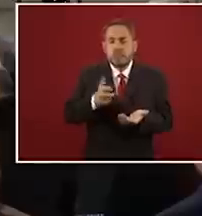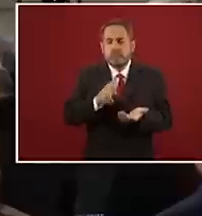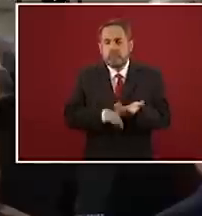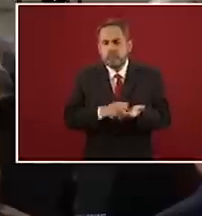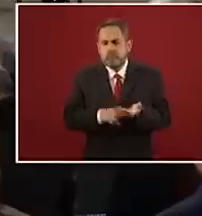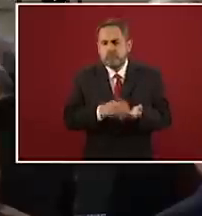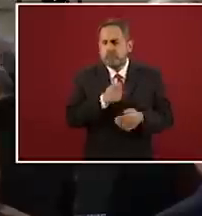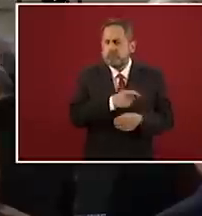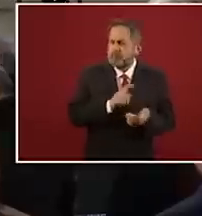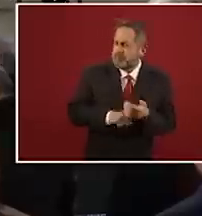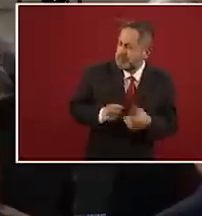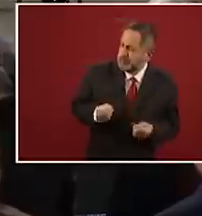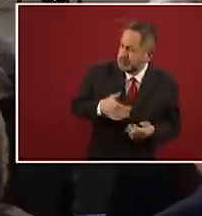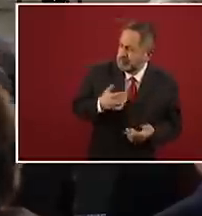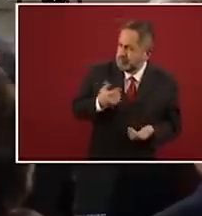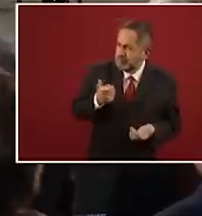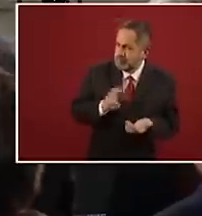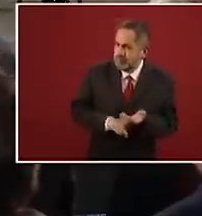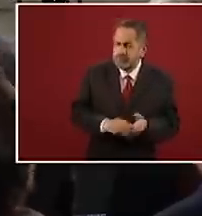es de…